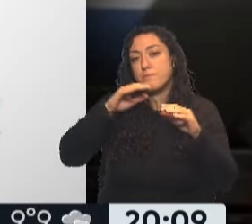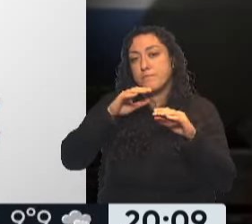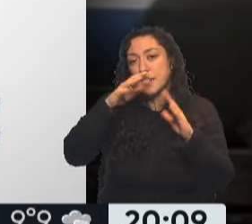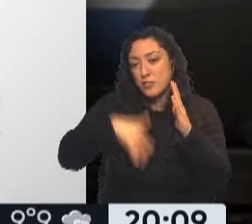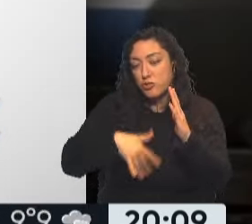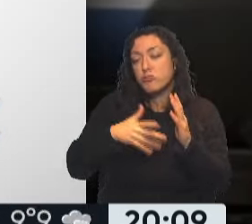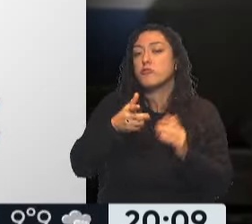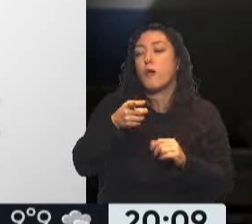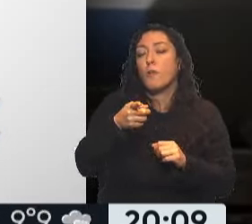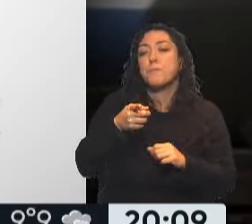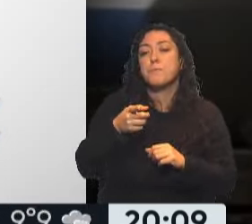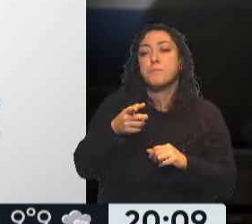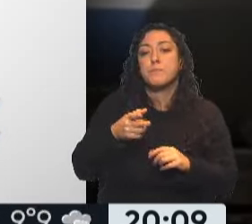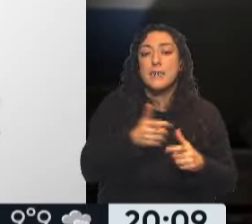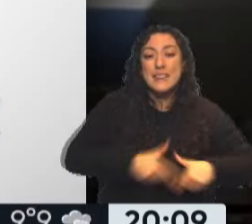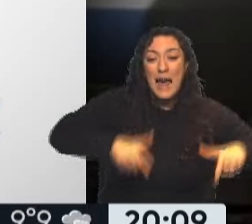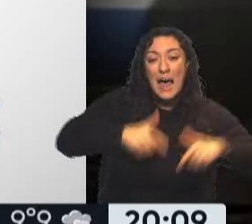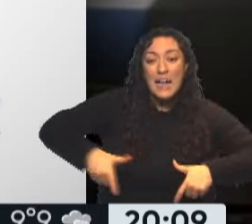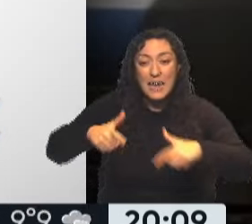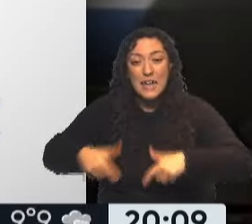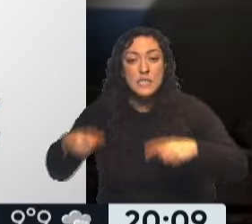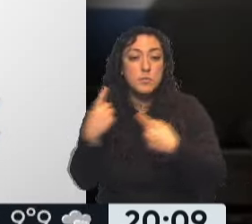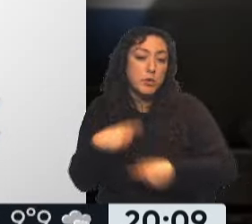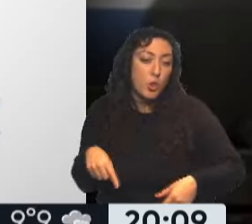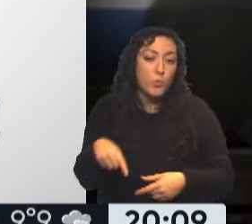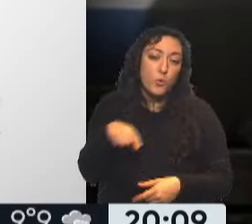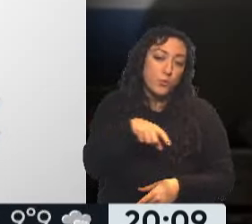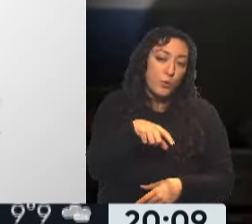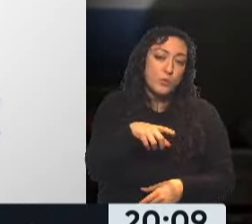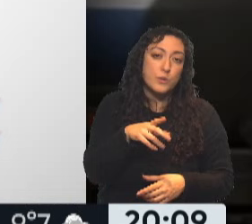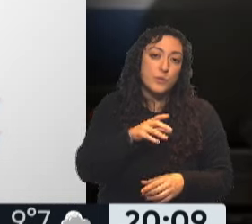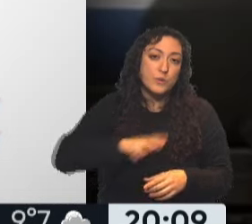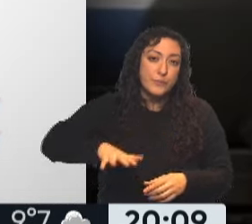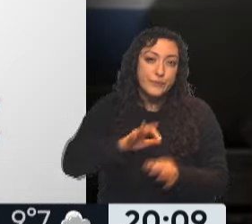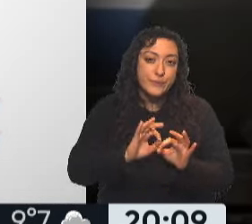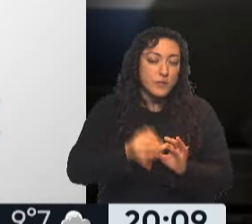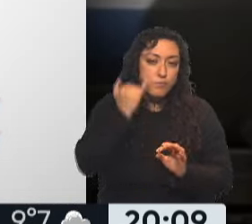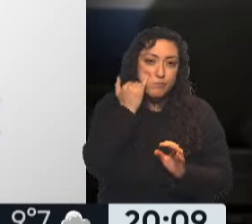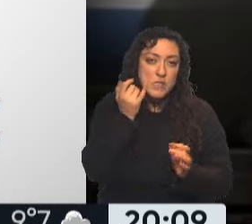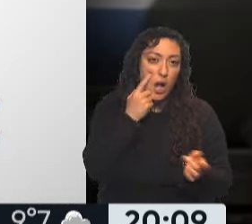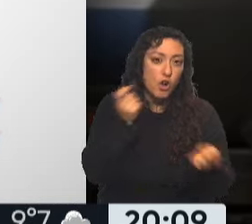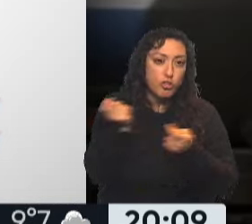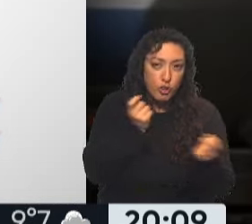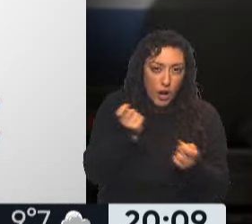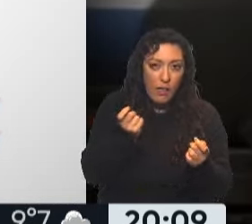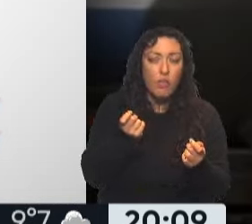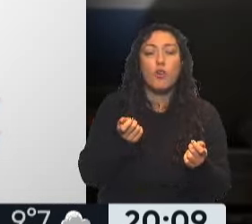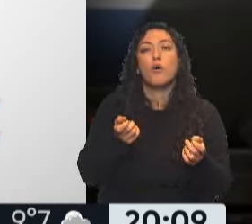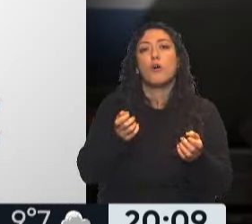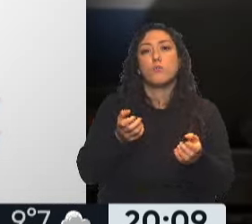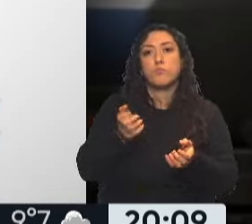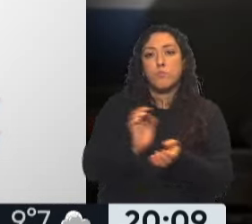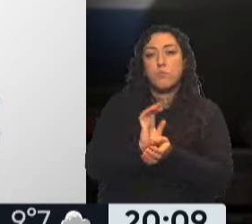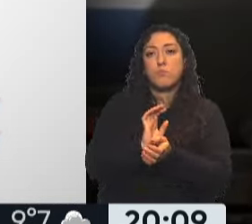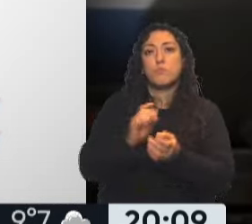produjo en una línea en la zona de tanques de producto refinado y se encuentra contenido se bloquearon todas las líneas de flujo